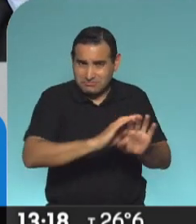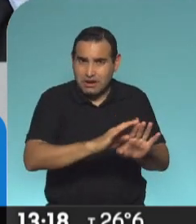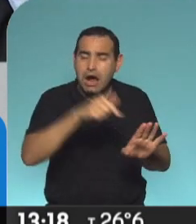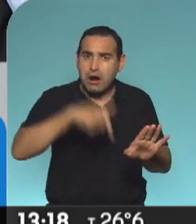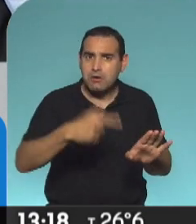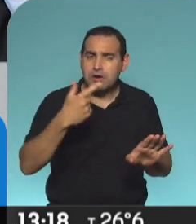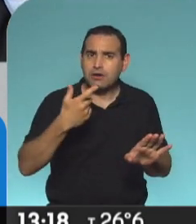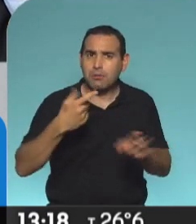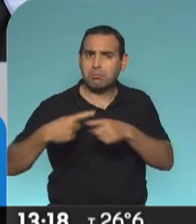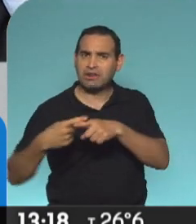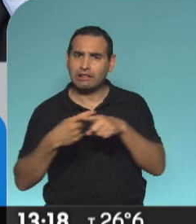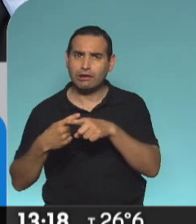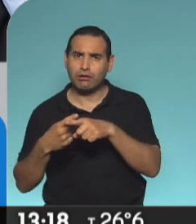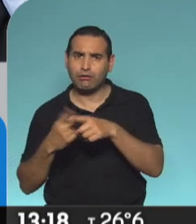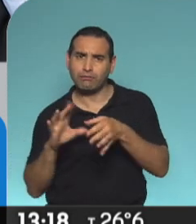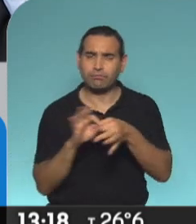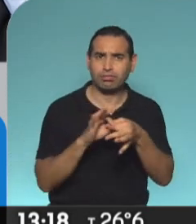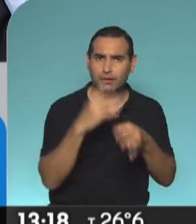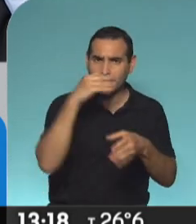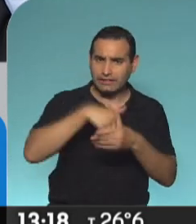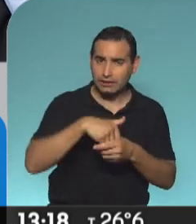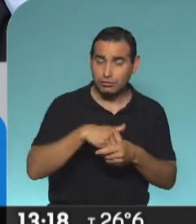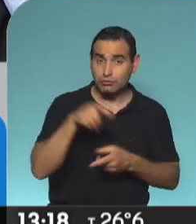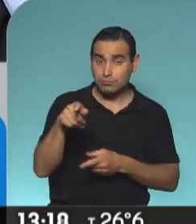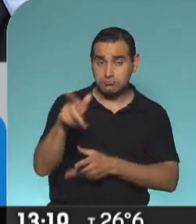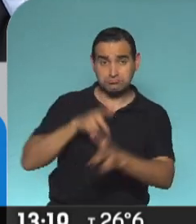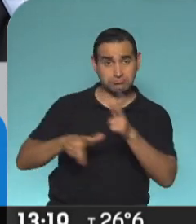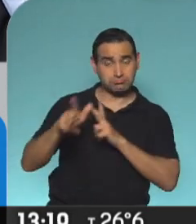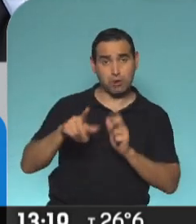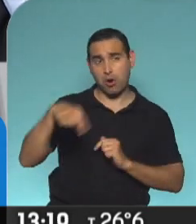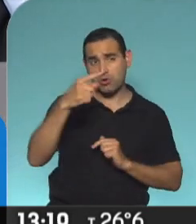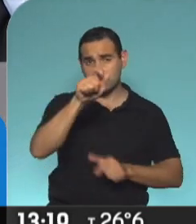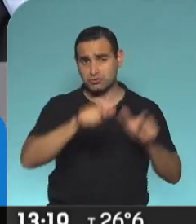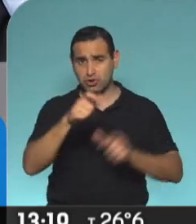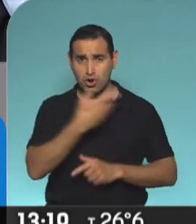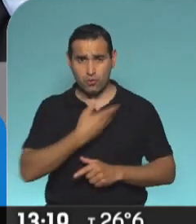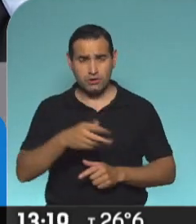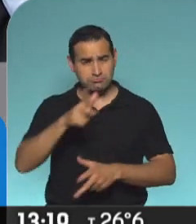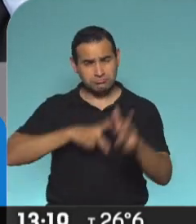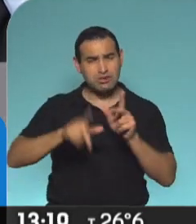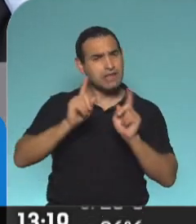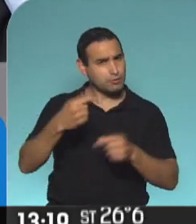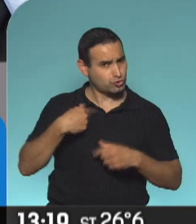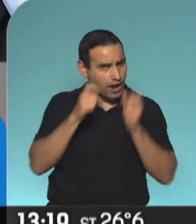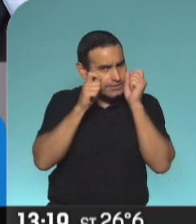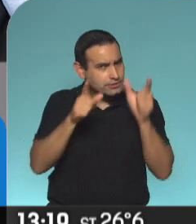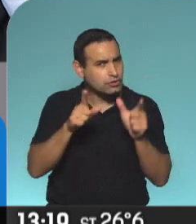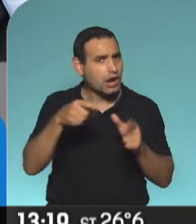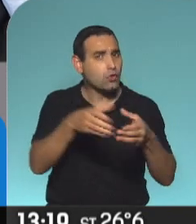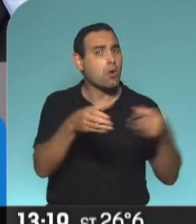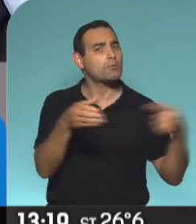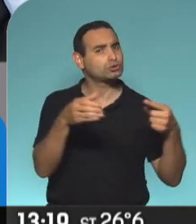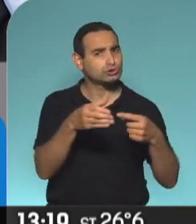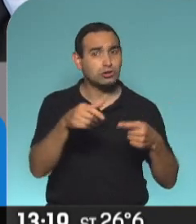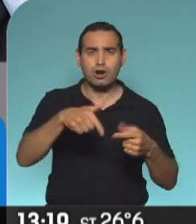haya politizado de la manera que lo hizo? Lo escucho a usted y a otras voces del gobierno, pero también escucho a la oposición que lo